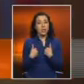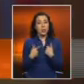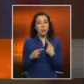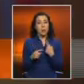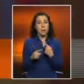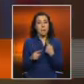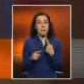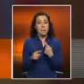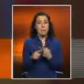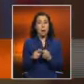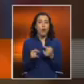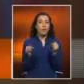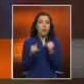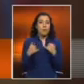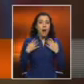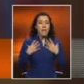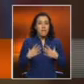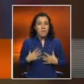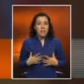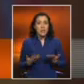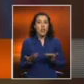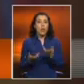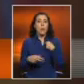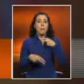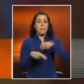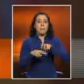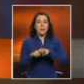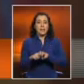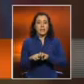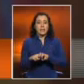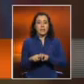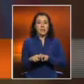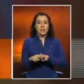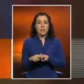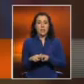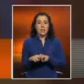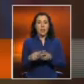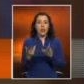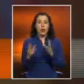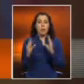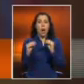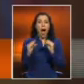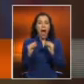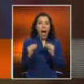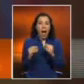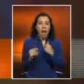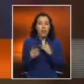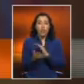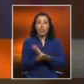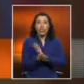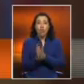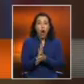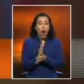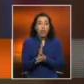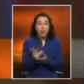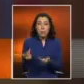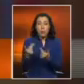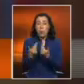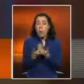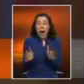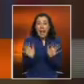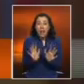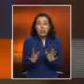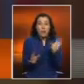por todo, cómo me vestía, cómo me sentaba, cómo hablaba. Por todo, te buscaban cámara era